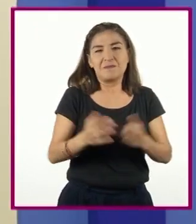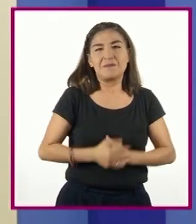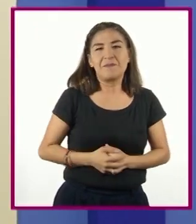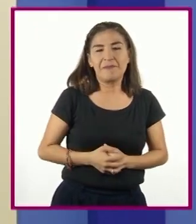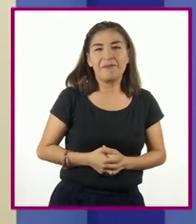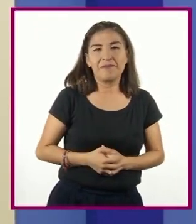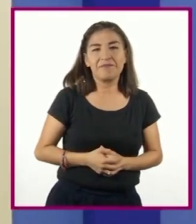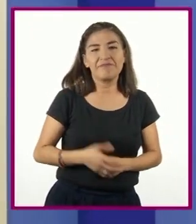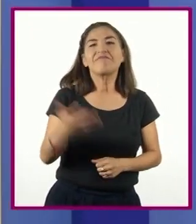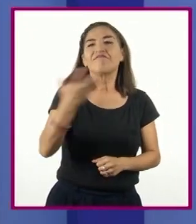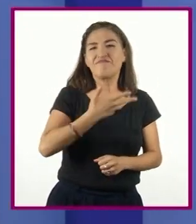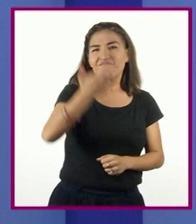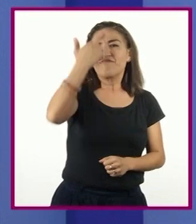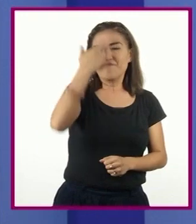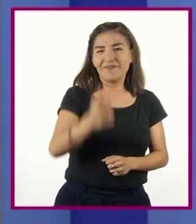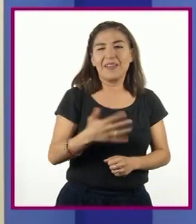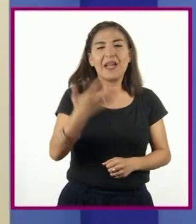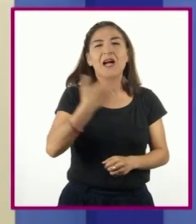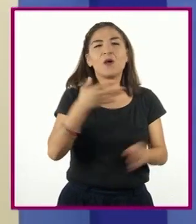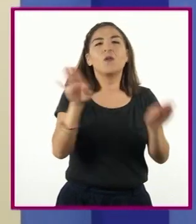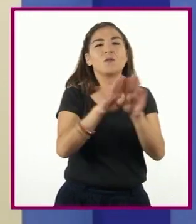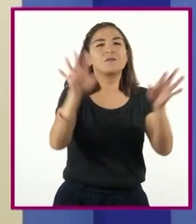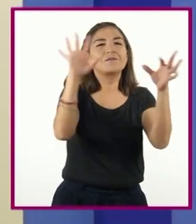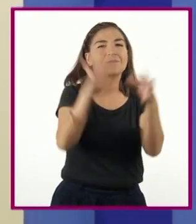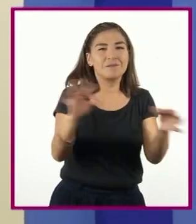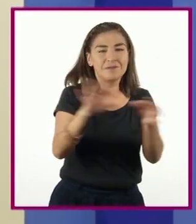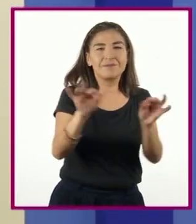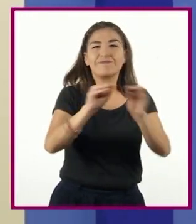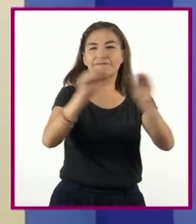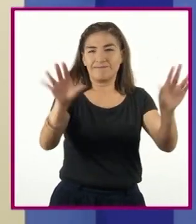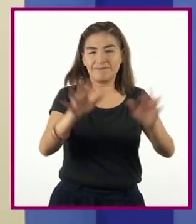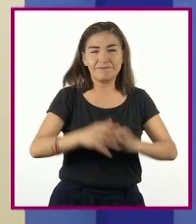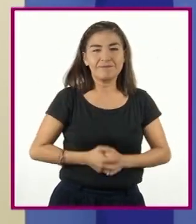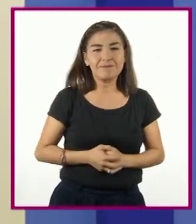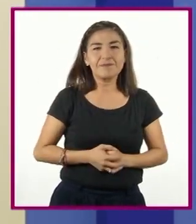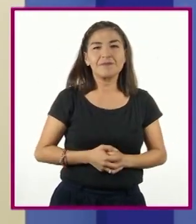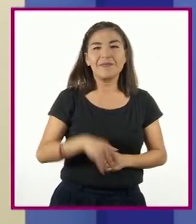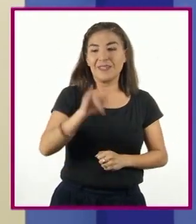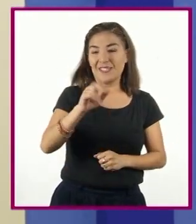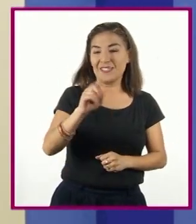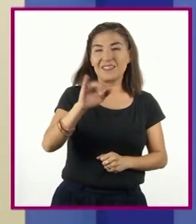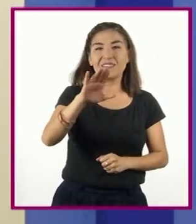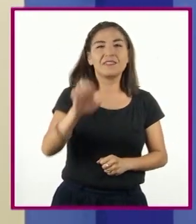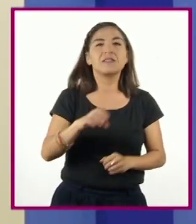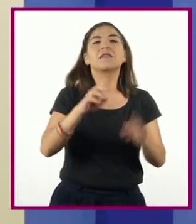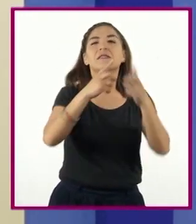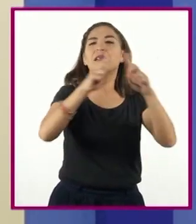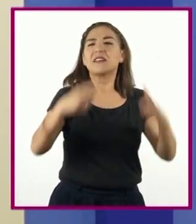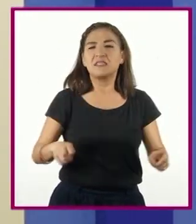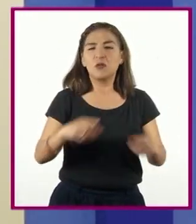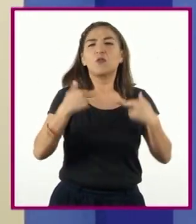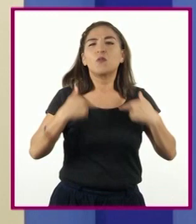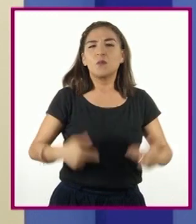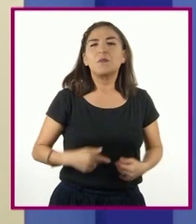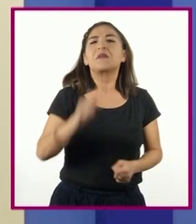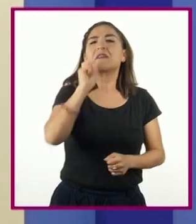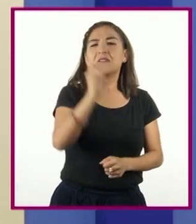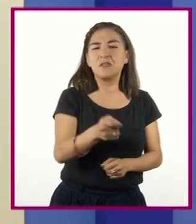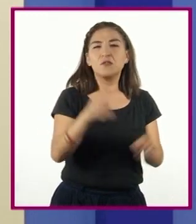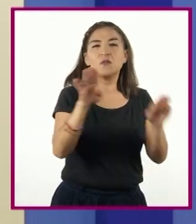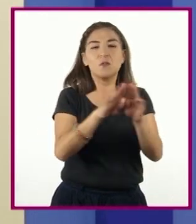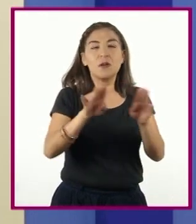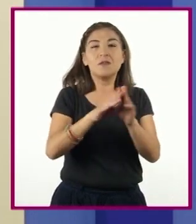Tienes razón, hay algunos puntos que es necesario aclarar. El índice de desarrollo humano se obtiene del